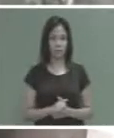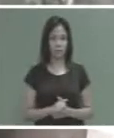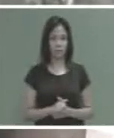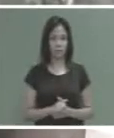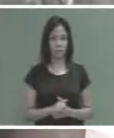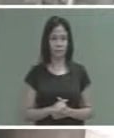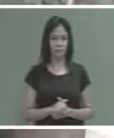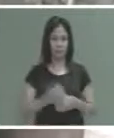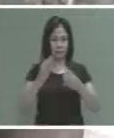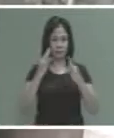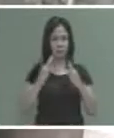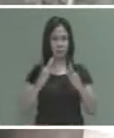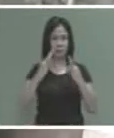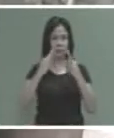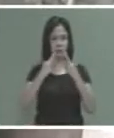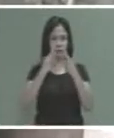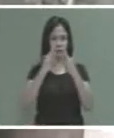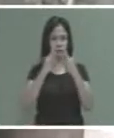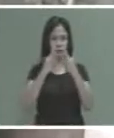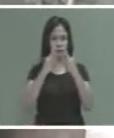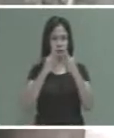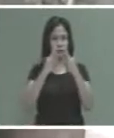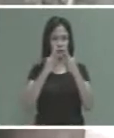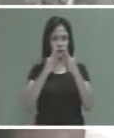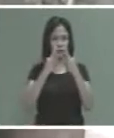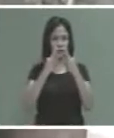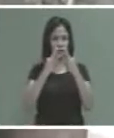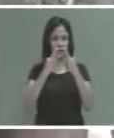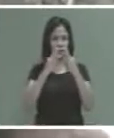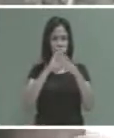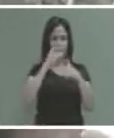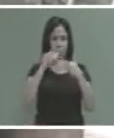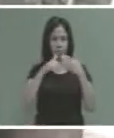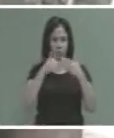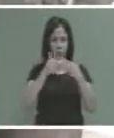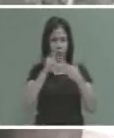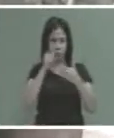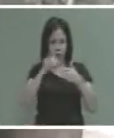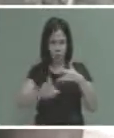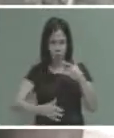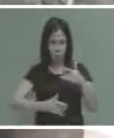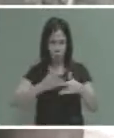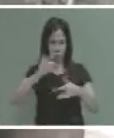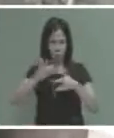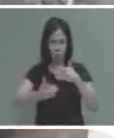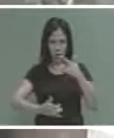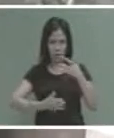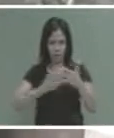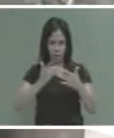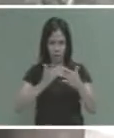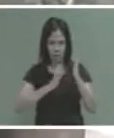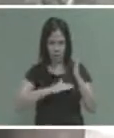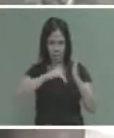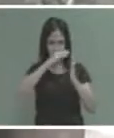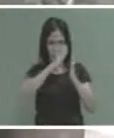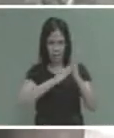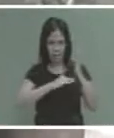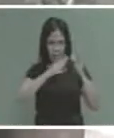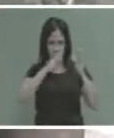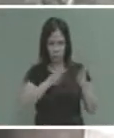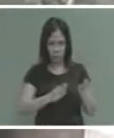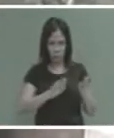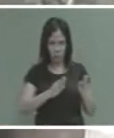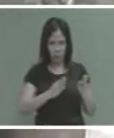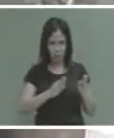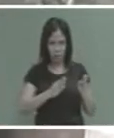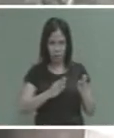básicamente tratar de trasladar lo que uno siente en la obra, pero hacia las personas que tú quieres. O sea, es algo